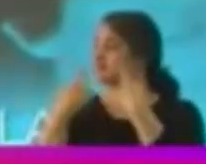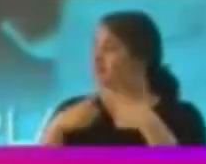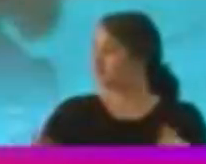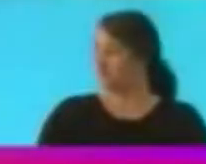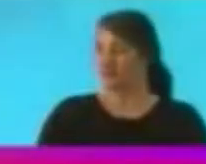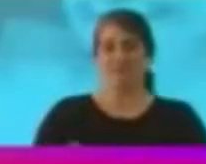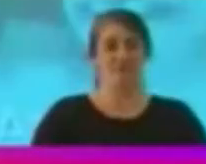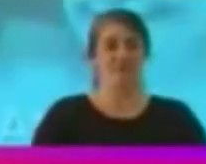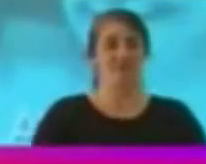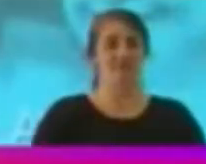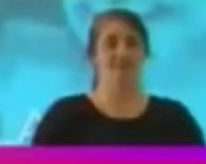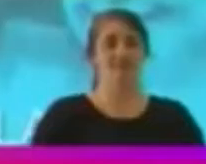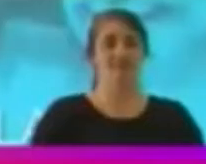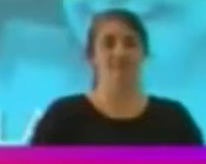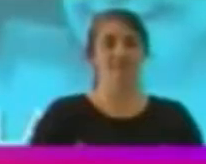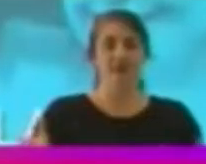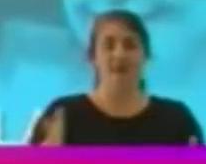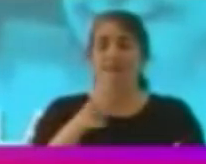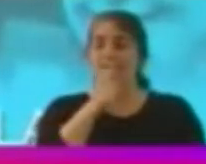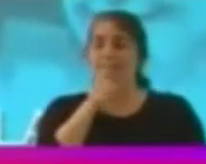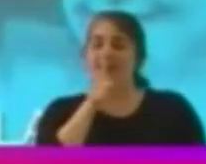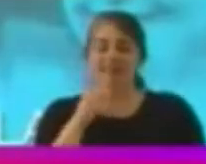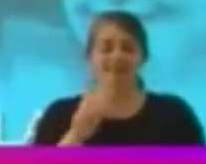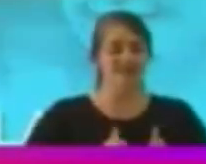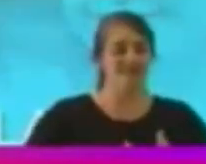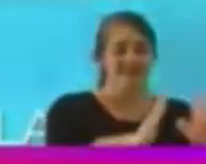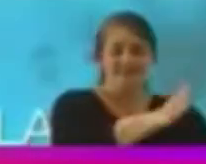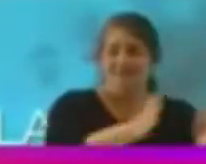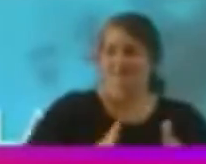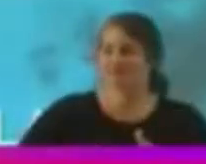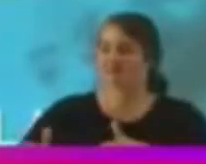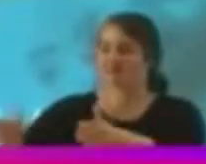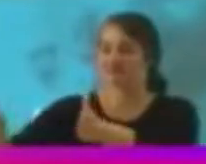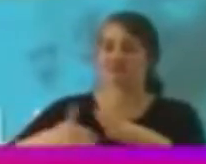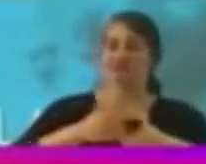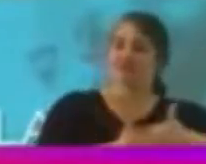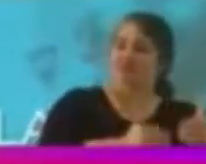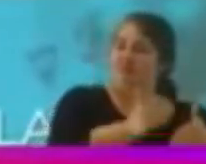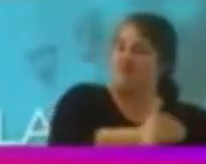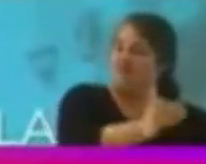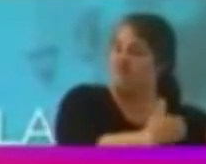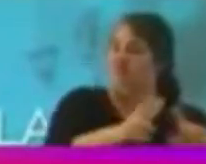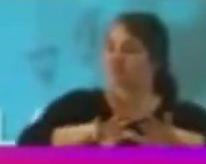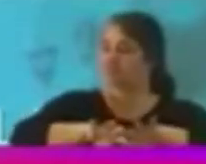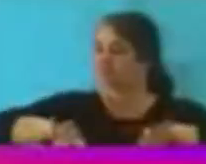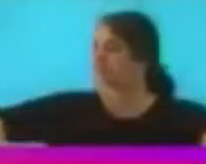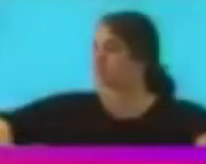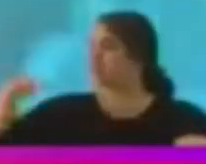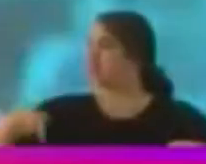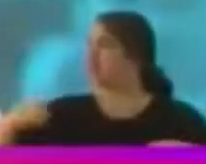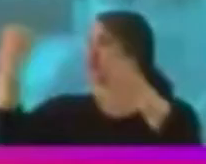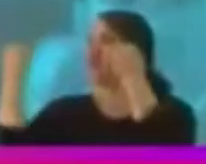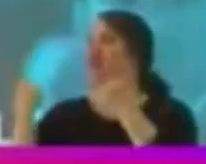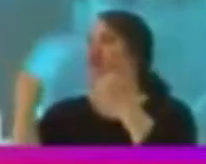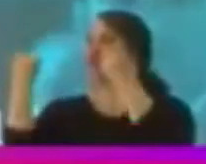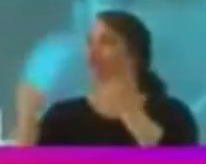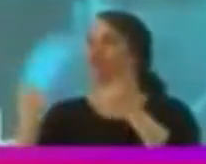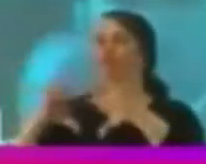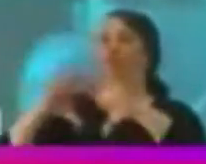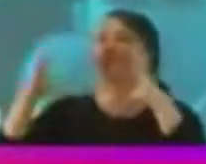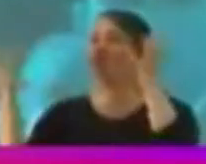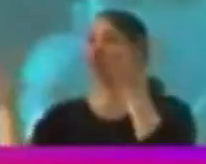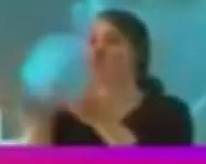veces van por carriles separados, que es el desarrollo en detrimento del mantenimiento,